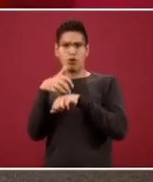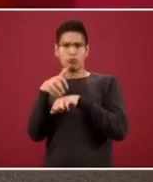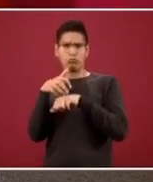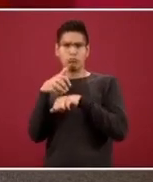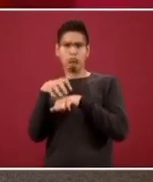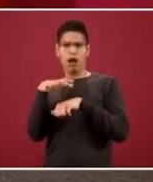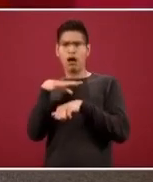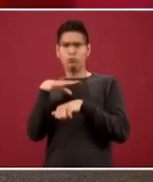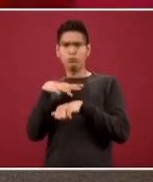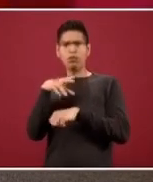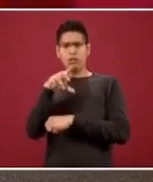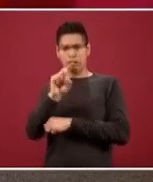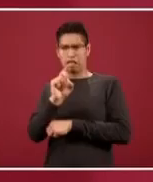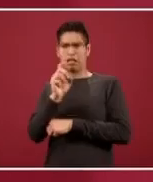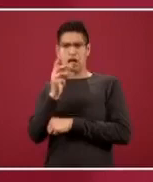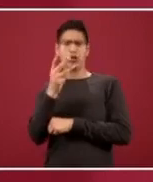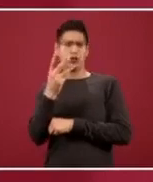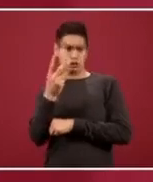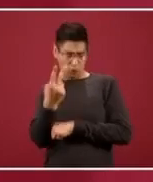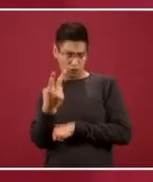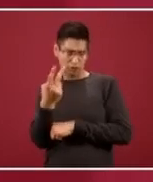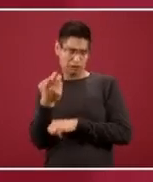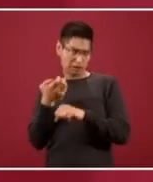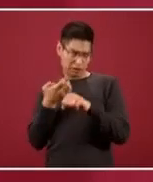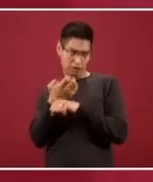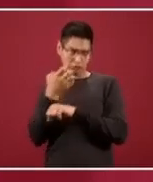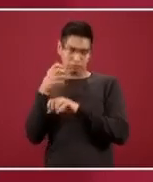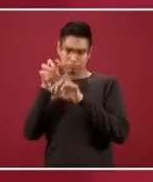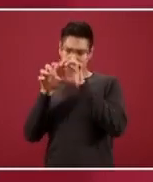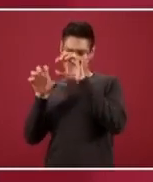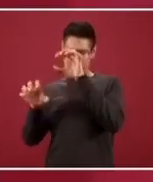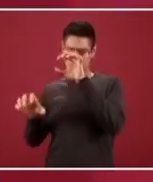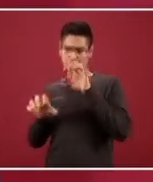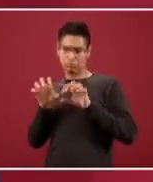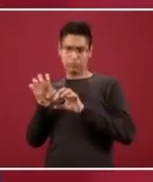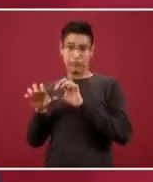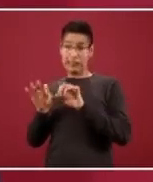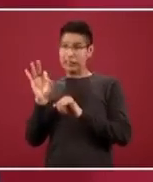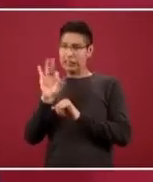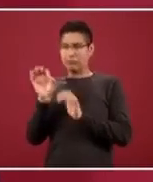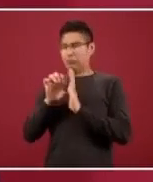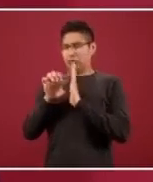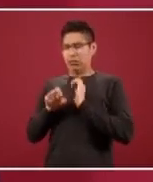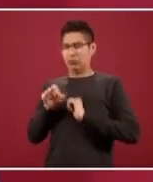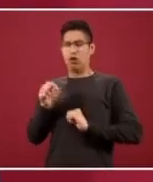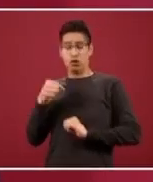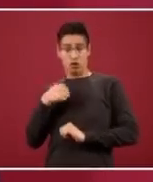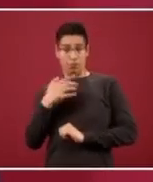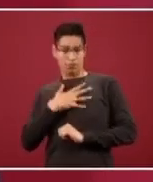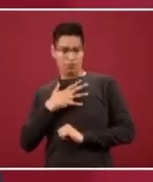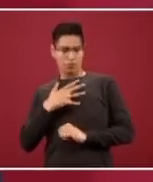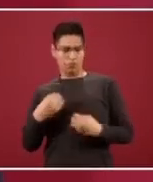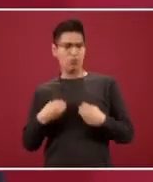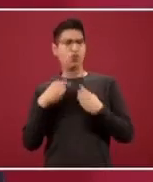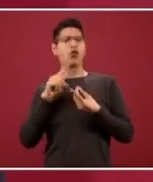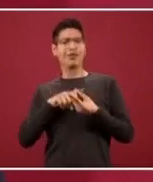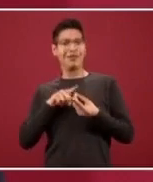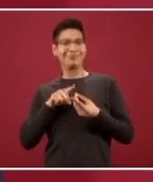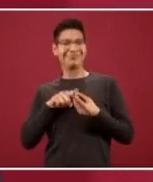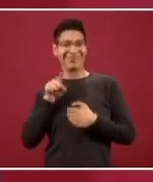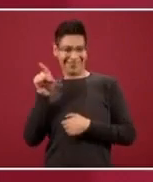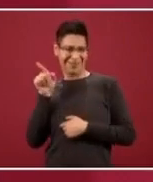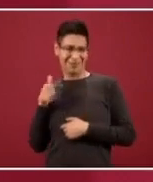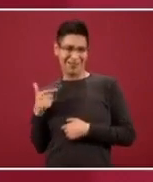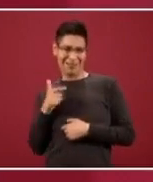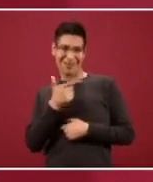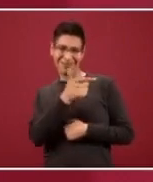32 estados de la República, para que las personas que vivan en Guanajuato llamen al número en donde les van a